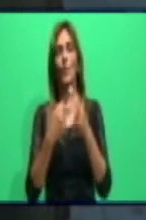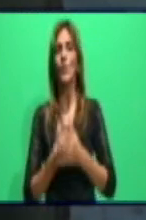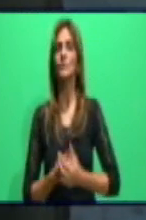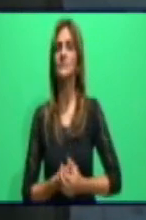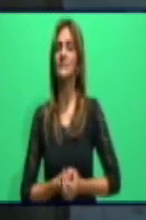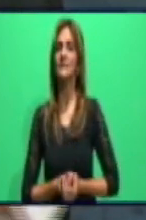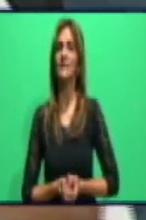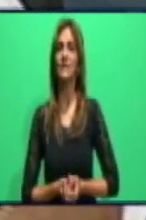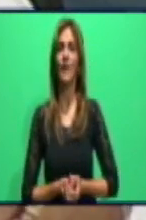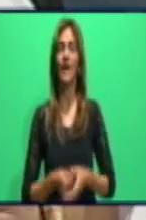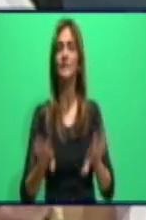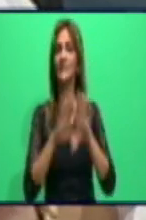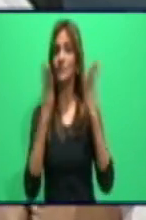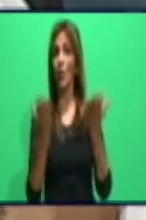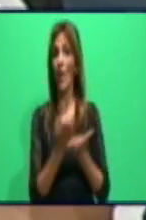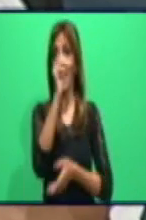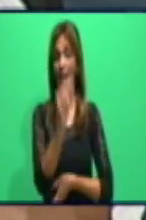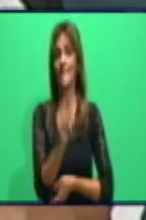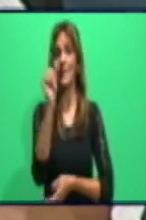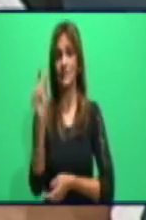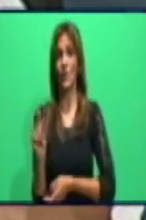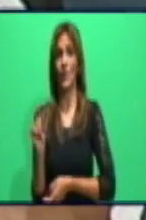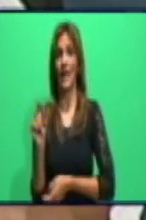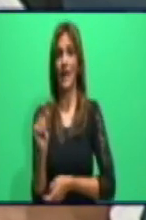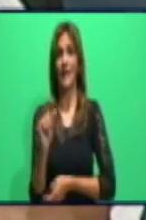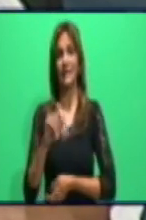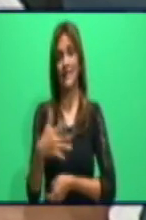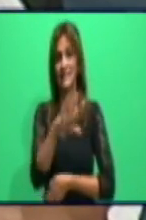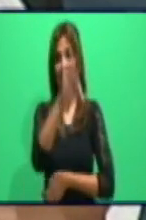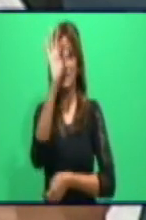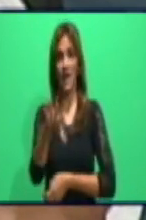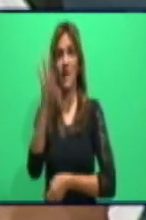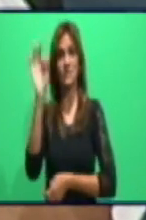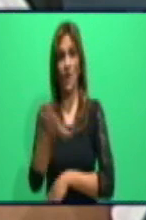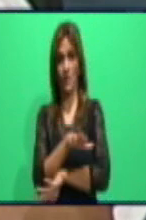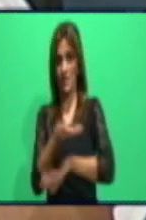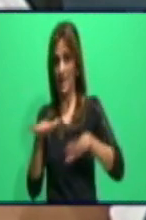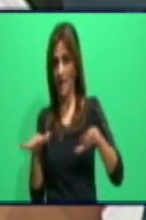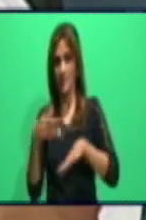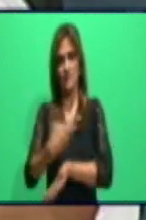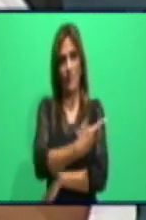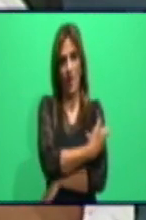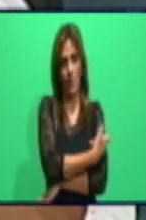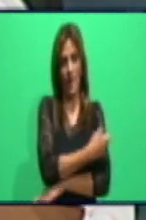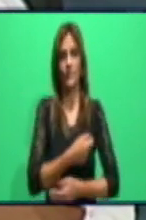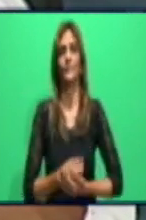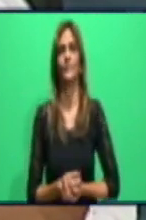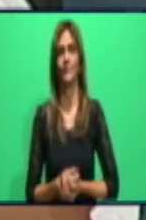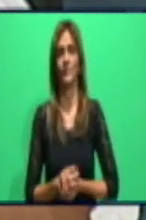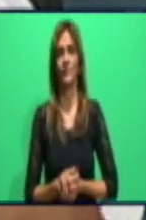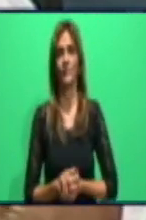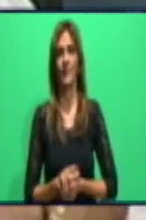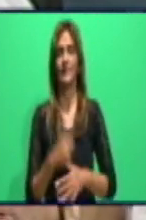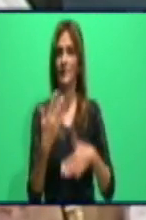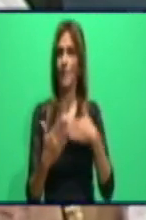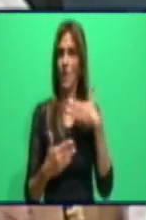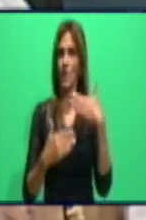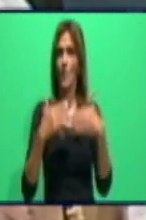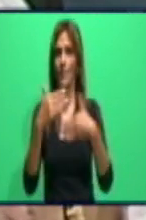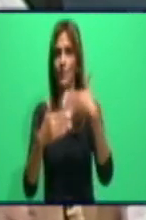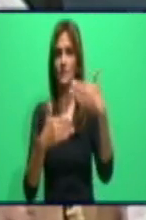los candidatos que fueron seleccionados estamos aún en el proceso es un proceso que va a